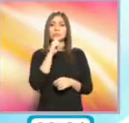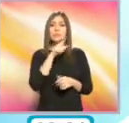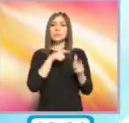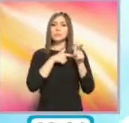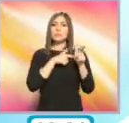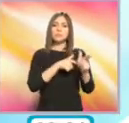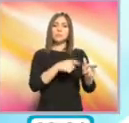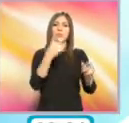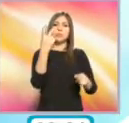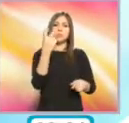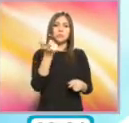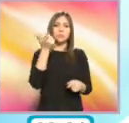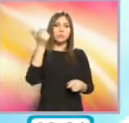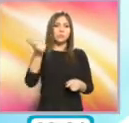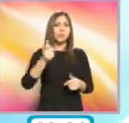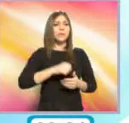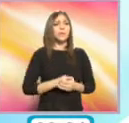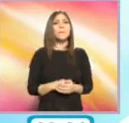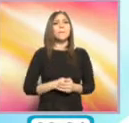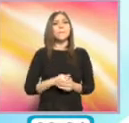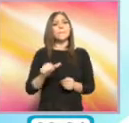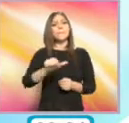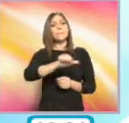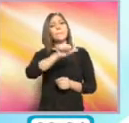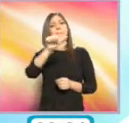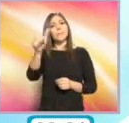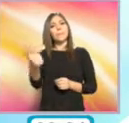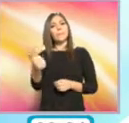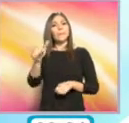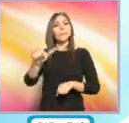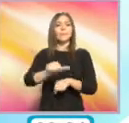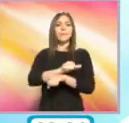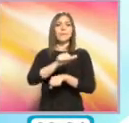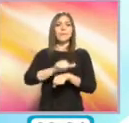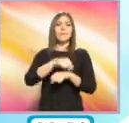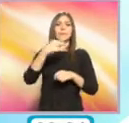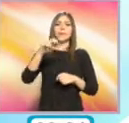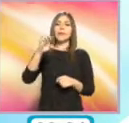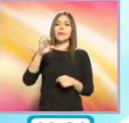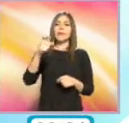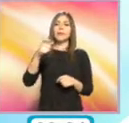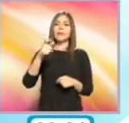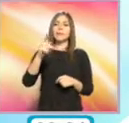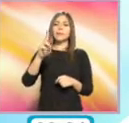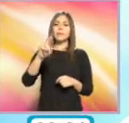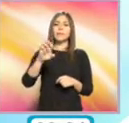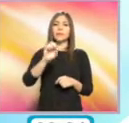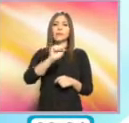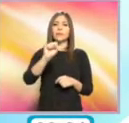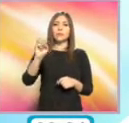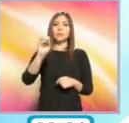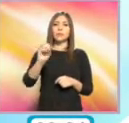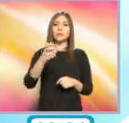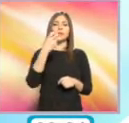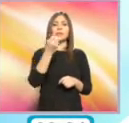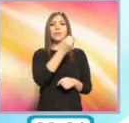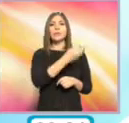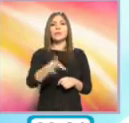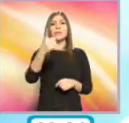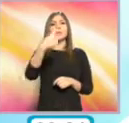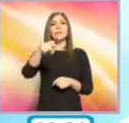Claro. En el caso de lo que se denomina el servicio expreso, ¿sí?, que estas